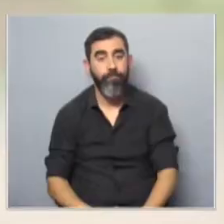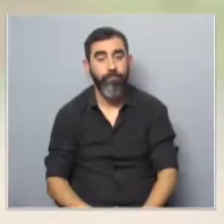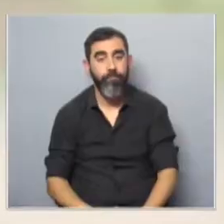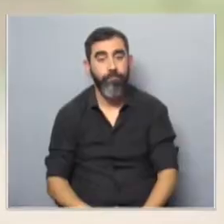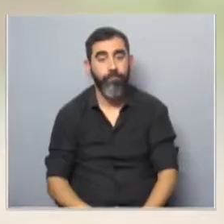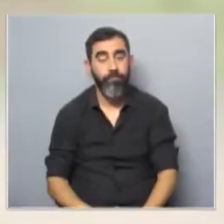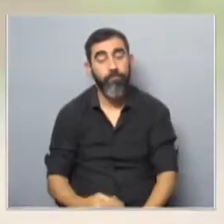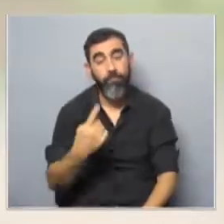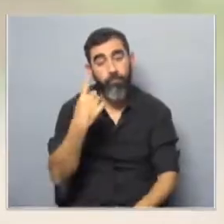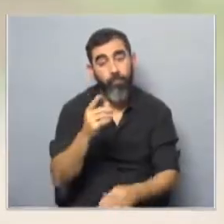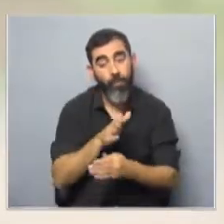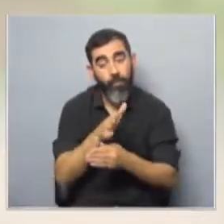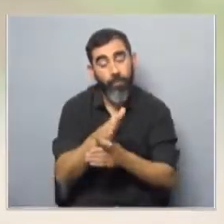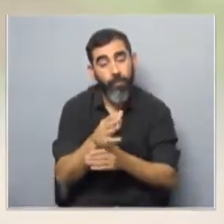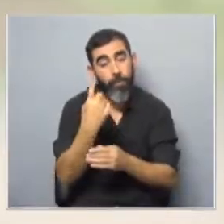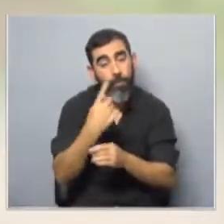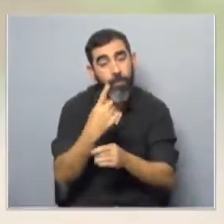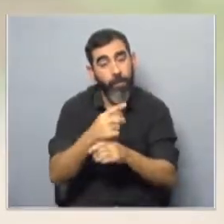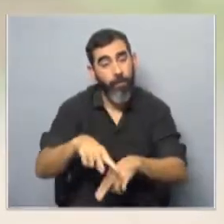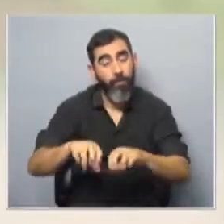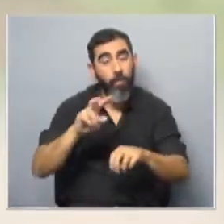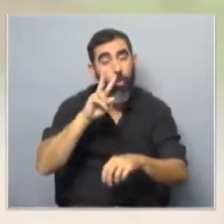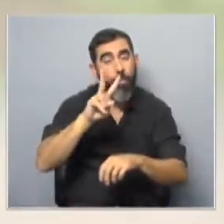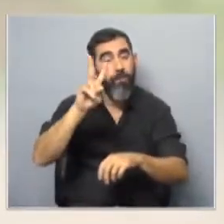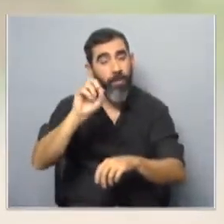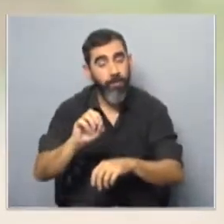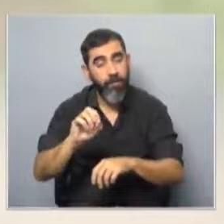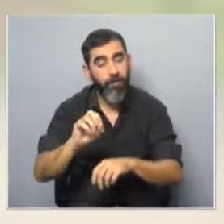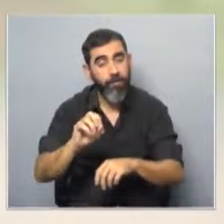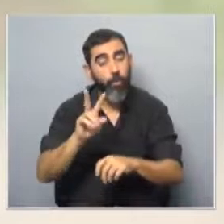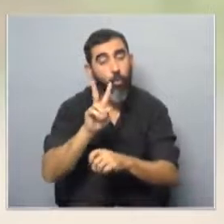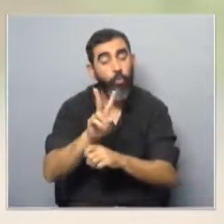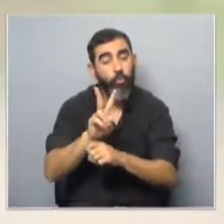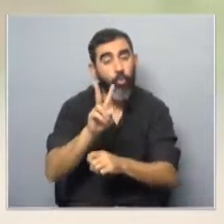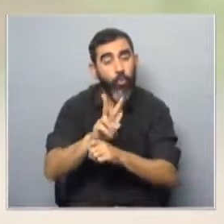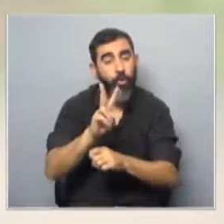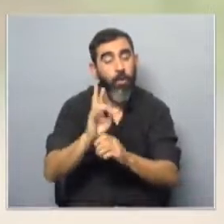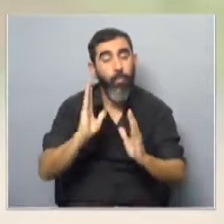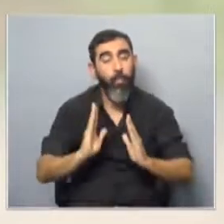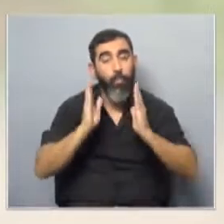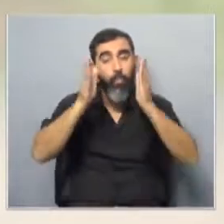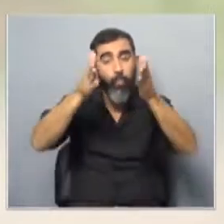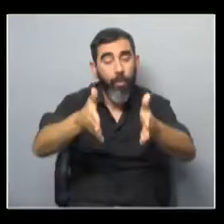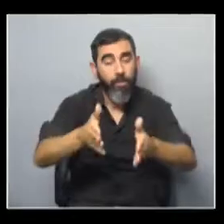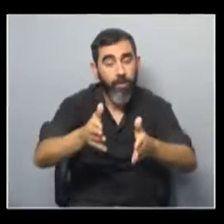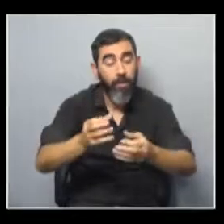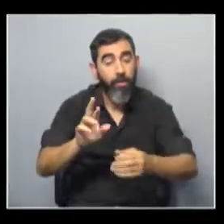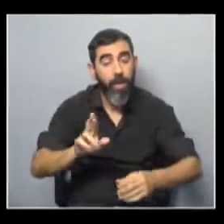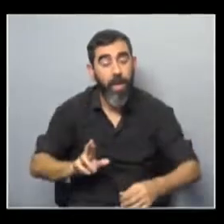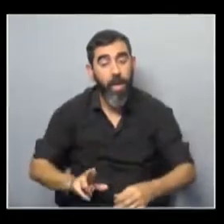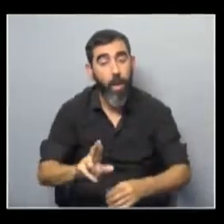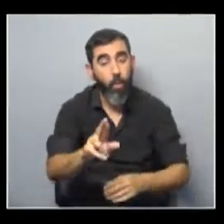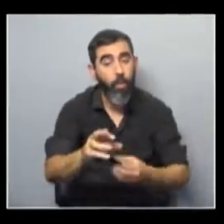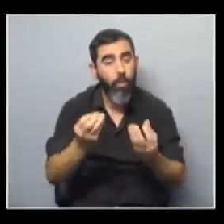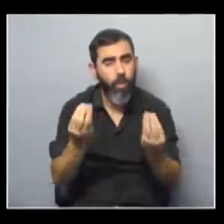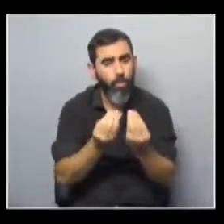Una de las líneas que tenemos empezadas a partir del 2020 fue empezar a monitorear los puentes carreteros, ya que Uruguay, al presentar una alta